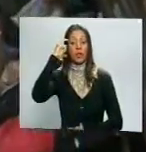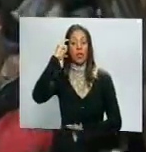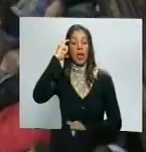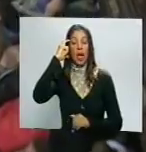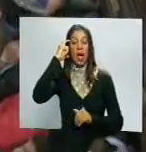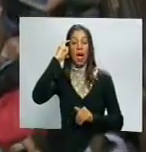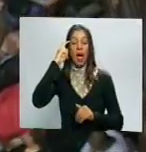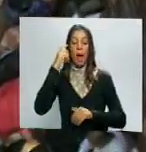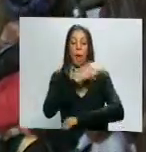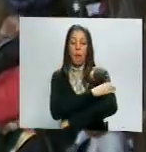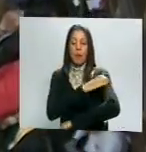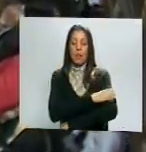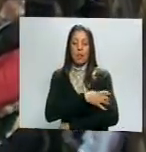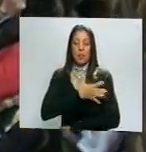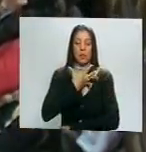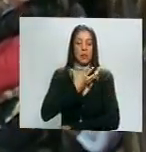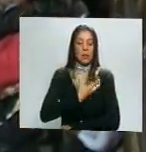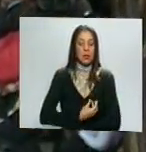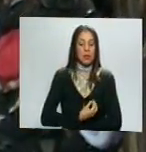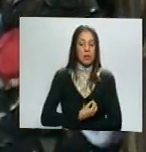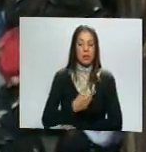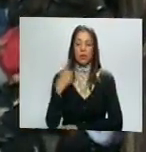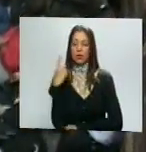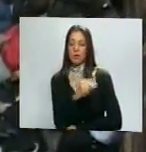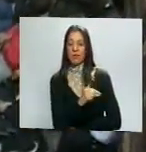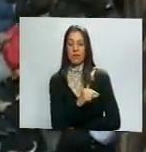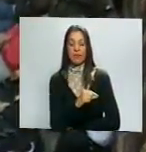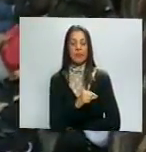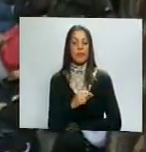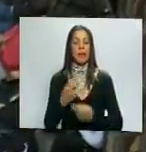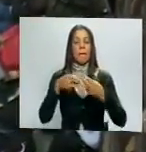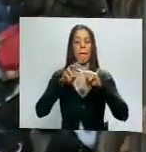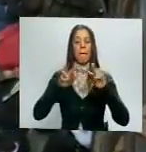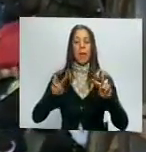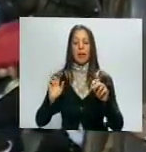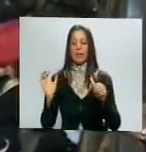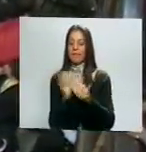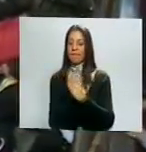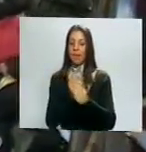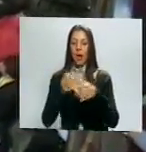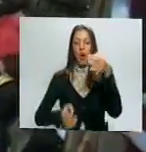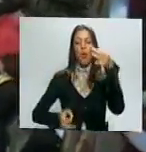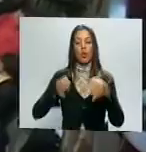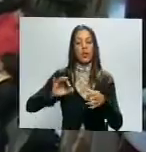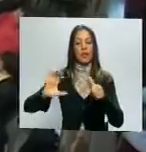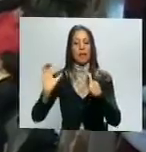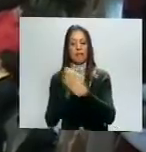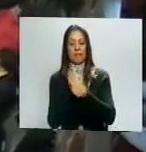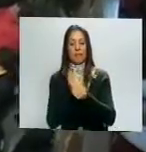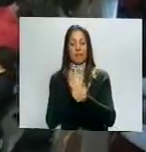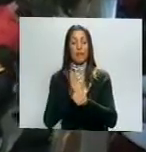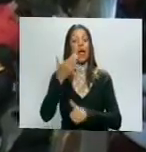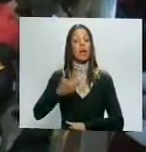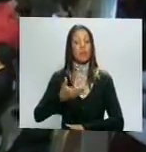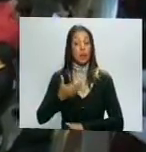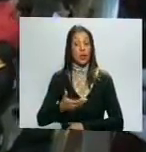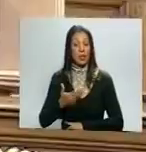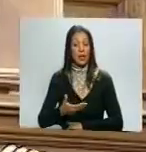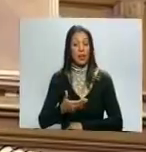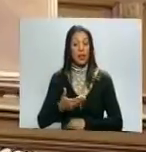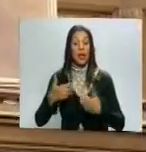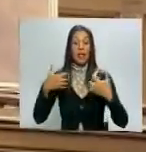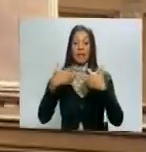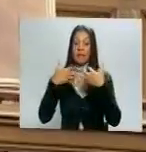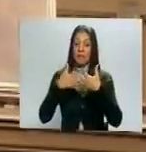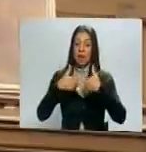la violencia y llegó la justicia, porque es importante para que no siga la violencia, para que no haya